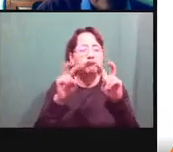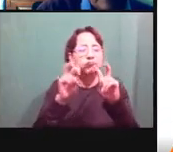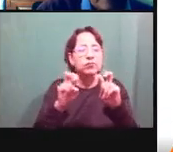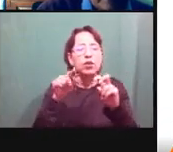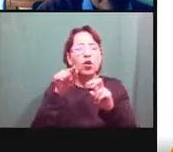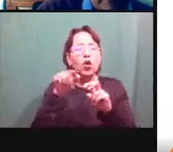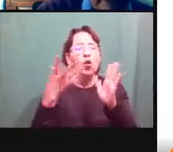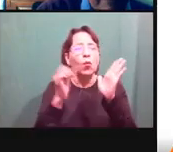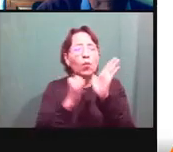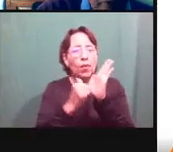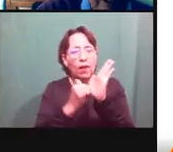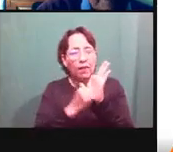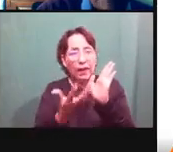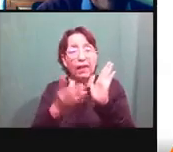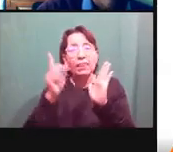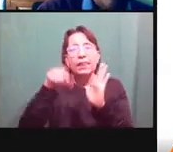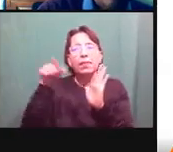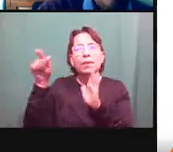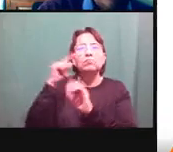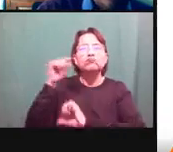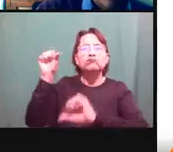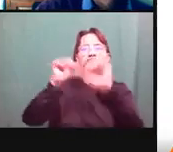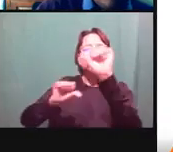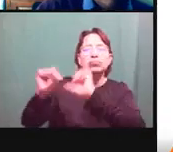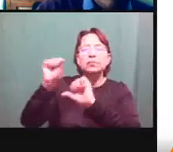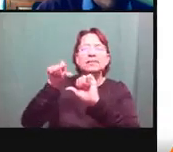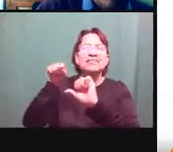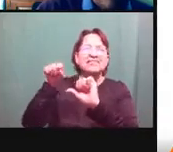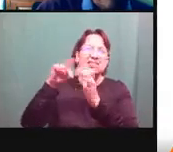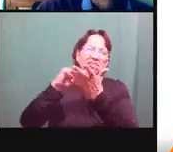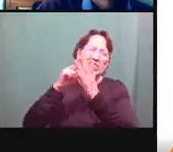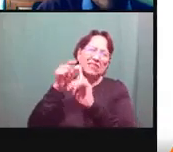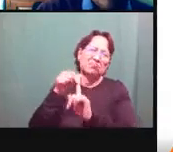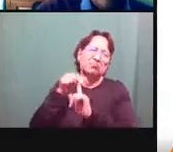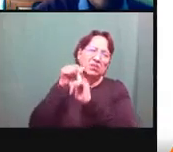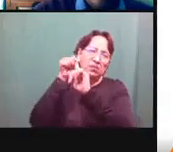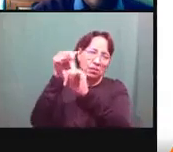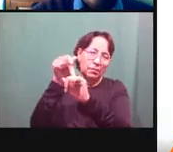de laboratorio, que son ya muy especializados, pero es necesario